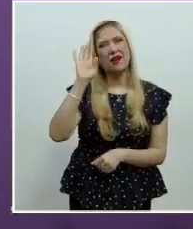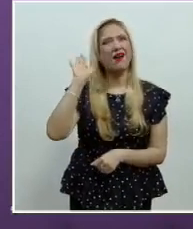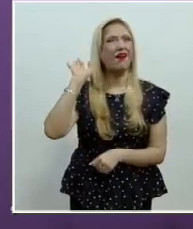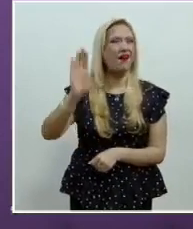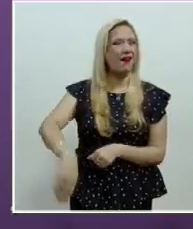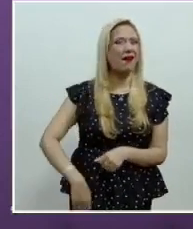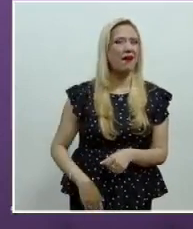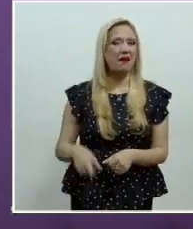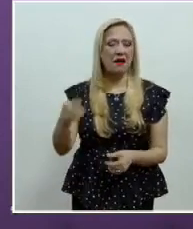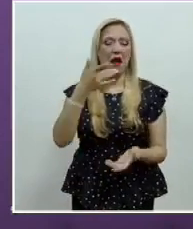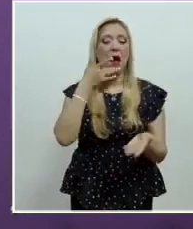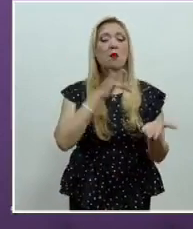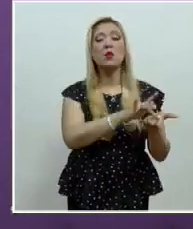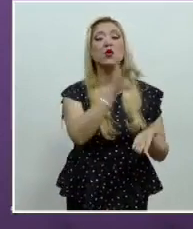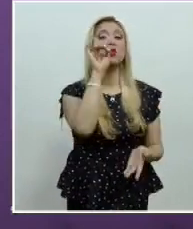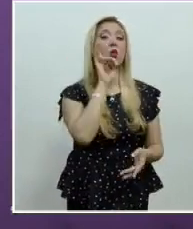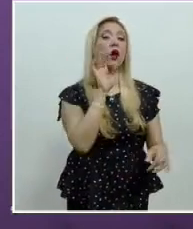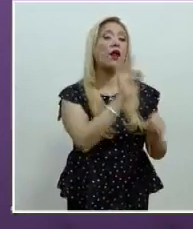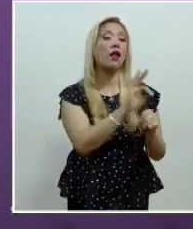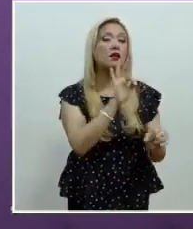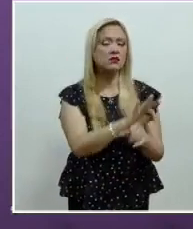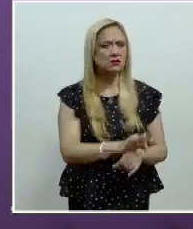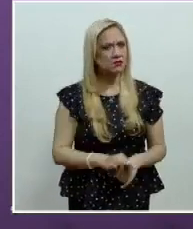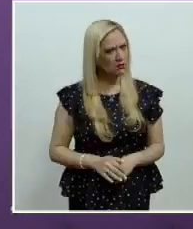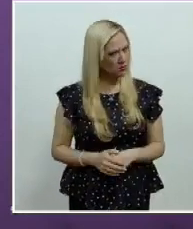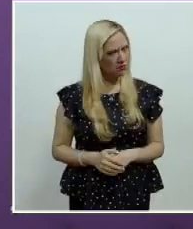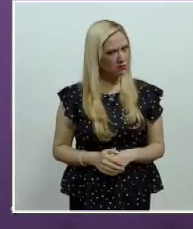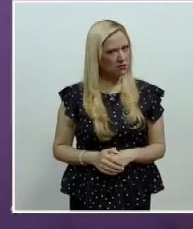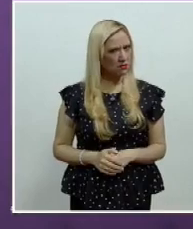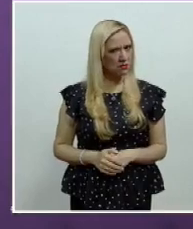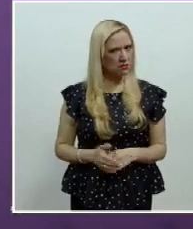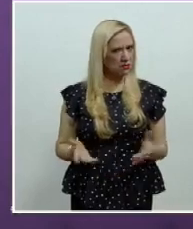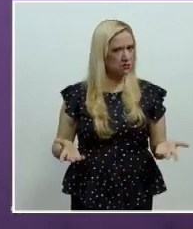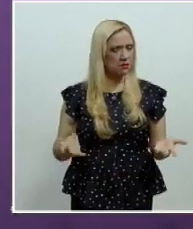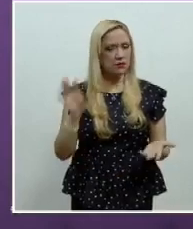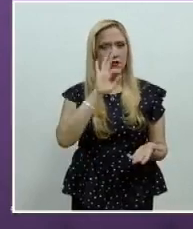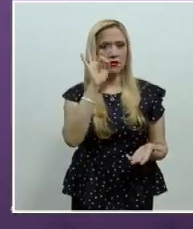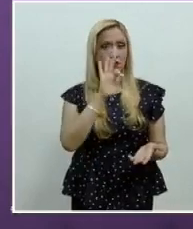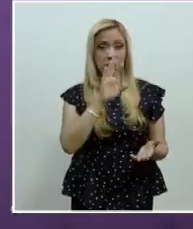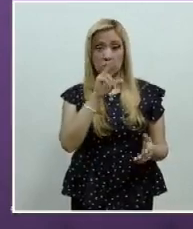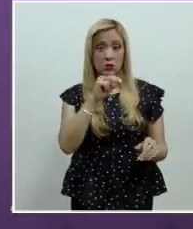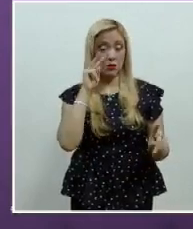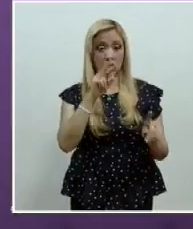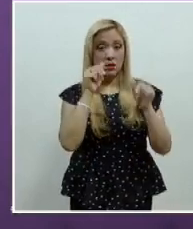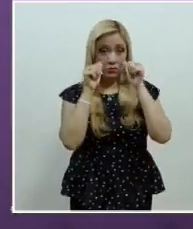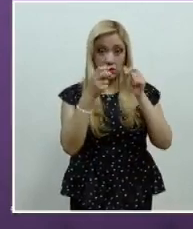buscando favorecer a las mujeres. No, ¿qué sucede si no se juzga con perspectiva de género?